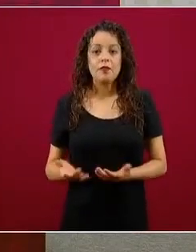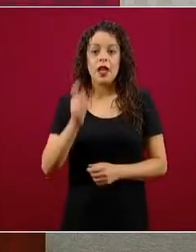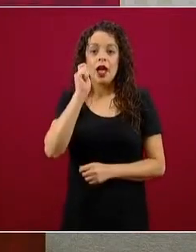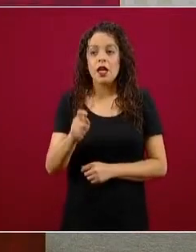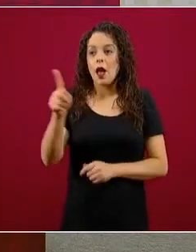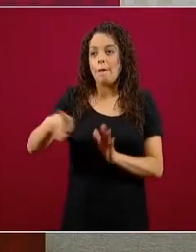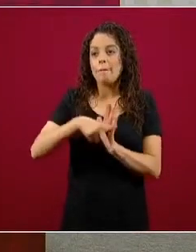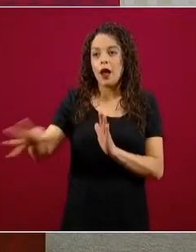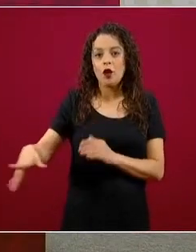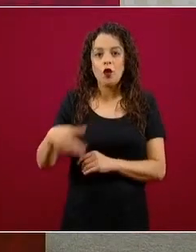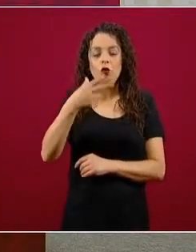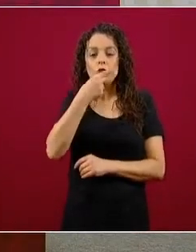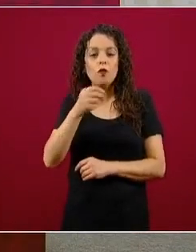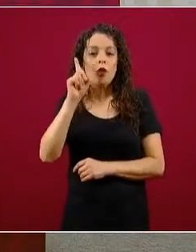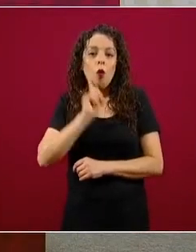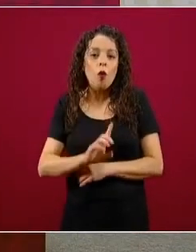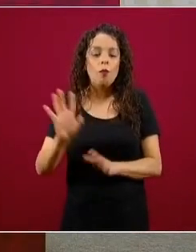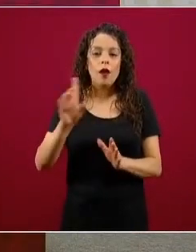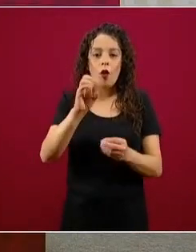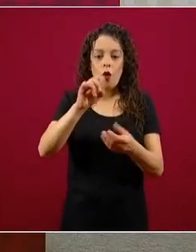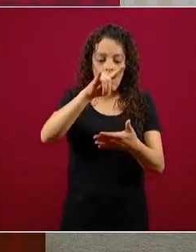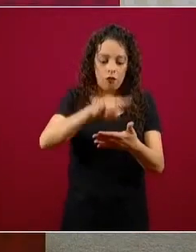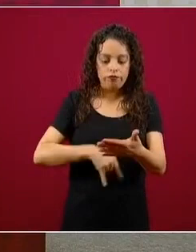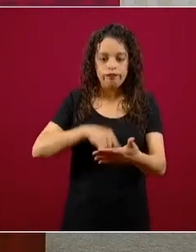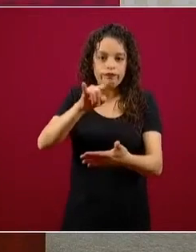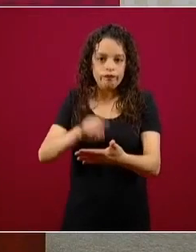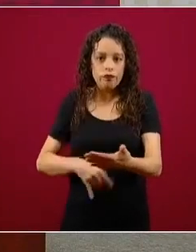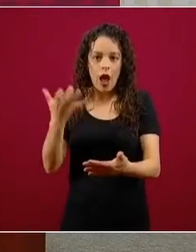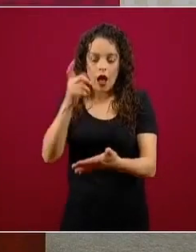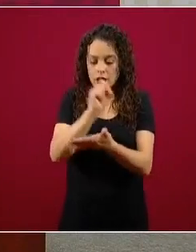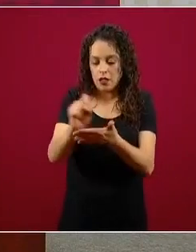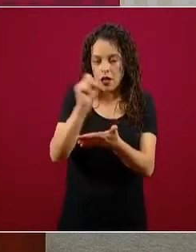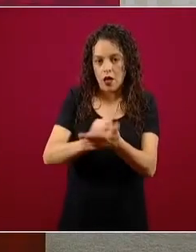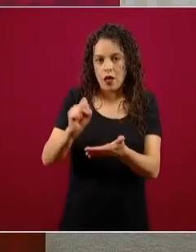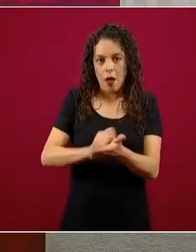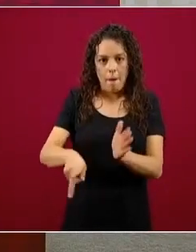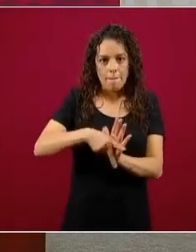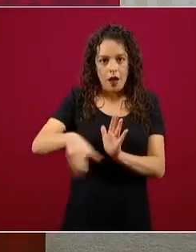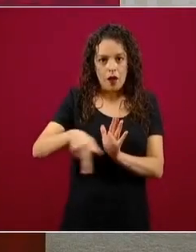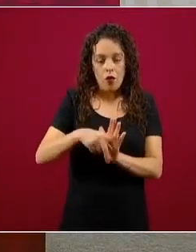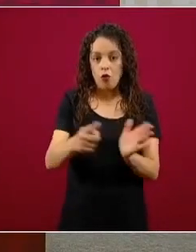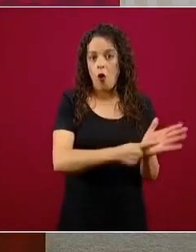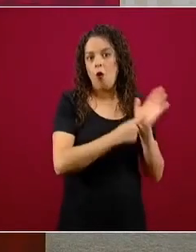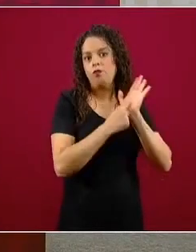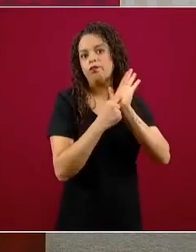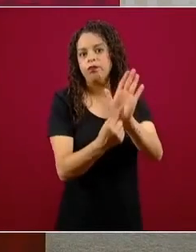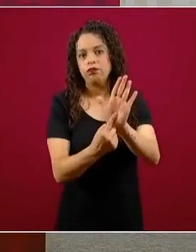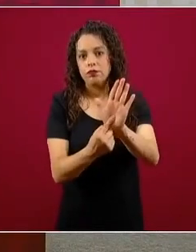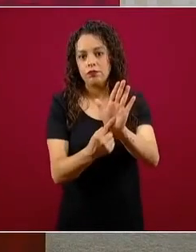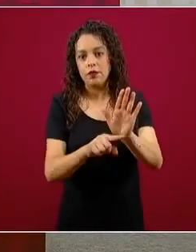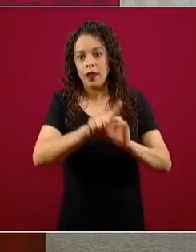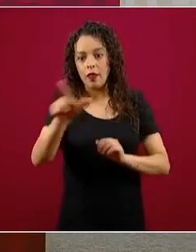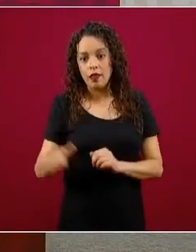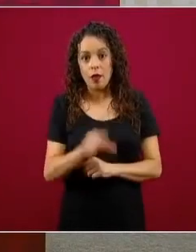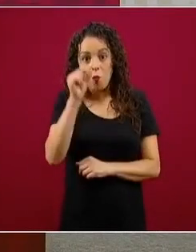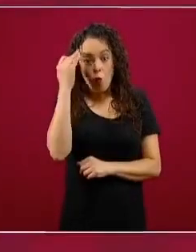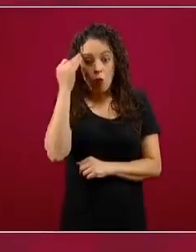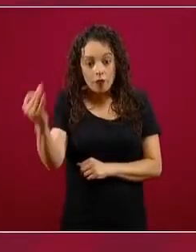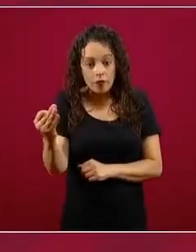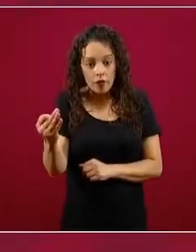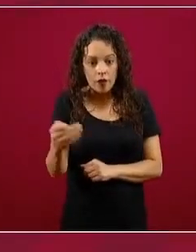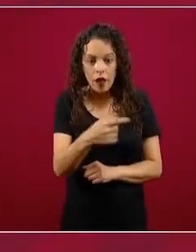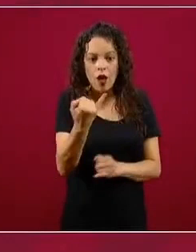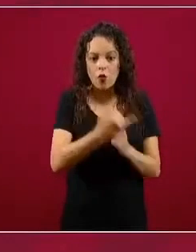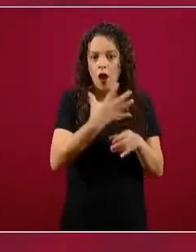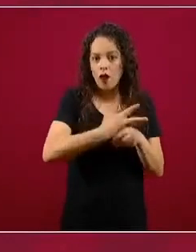columnista, hombre, en un periódico de circulación nacional y saca un tema. y al poquito tiempo hay 2 o 3 columnas